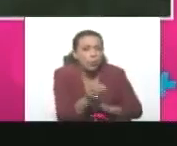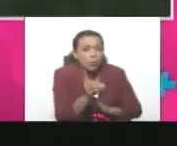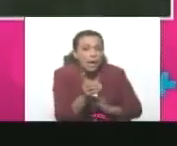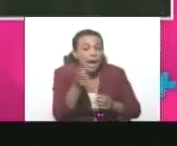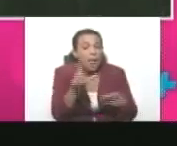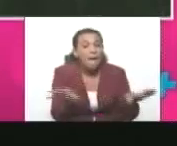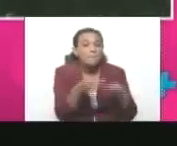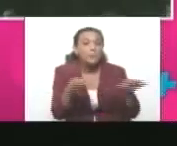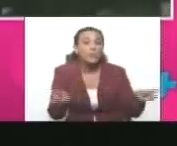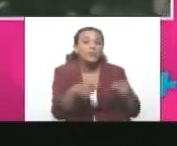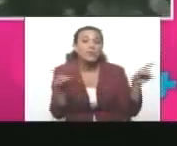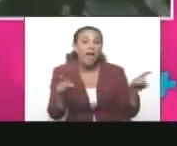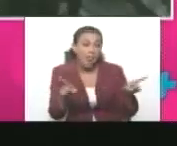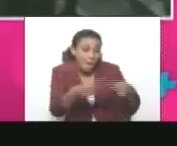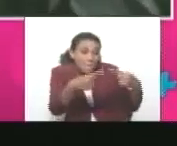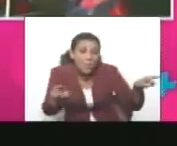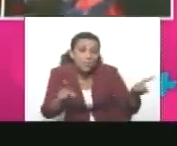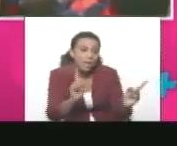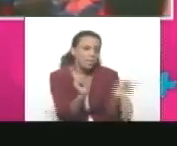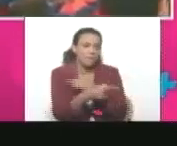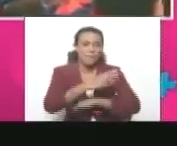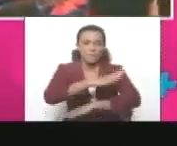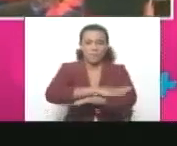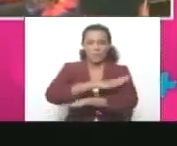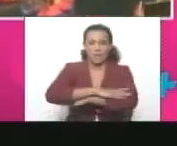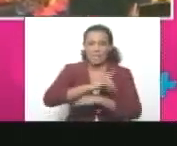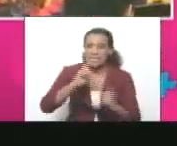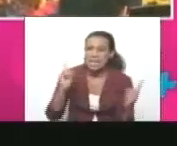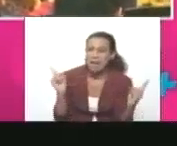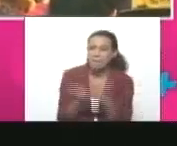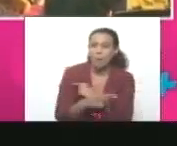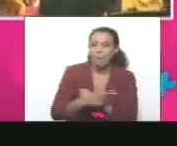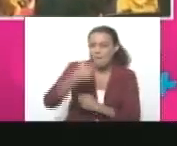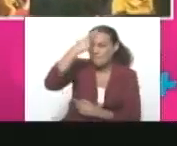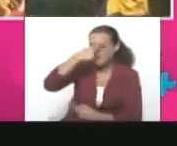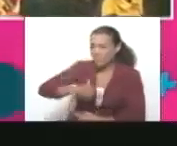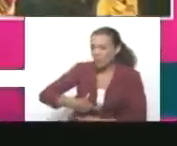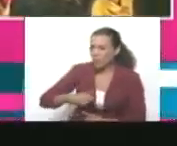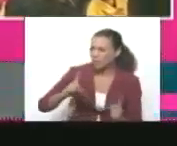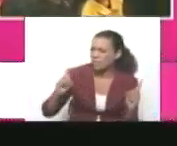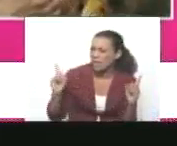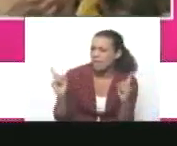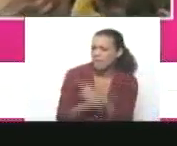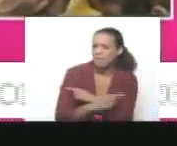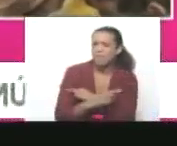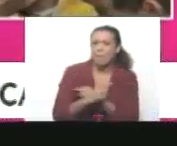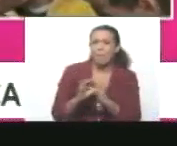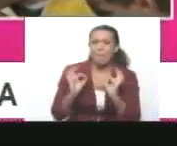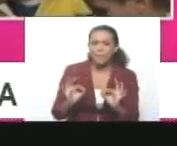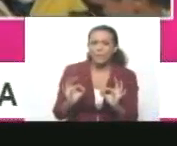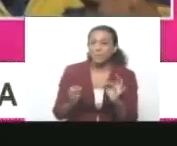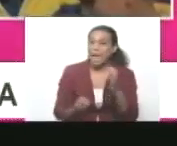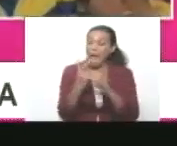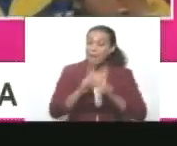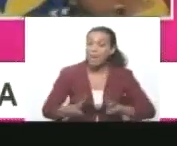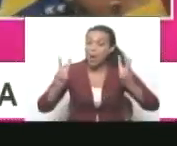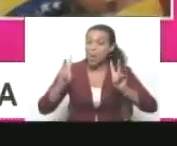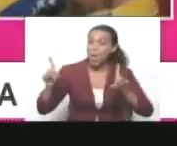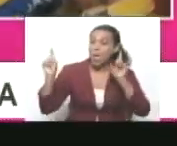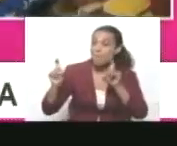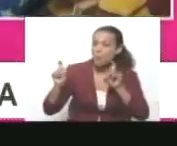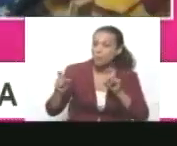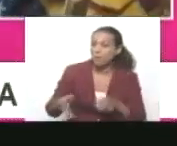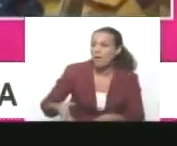música. Porque la música transforma al ser humano, el sistema crea valores.